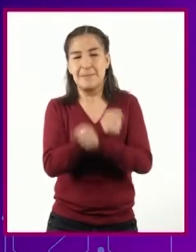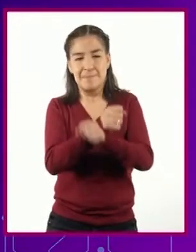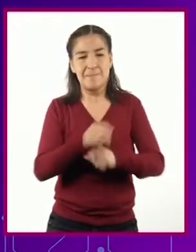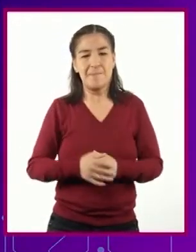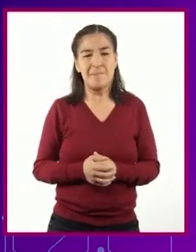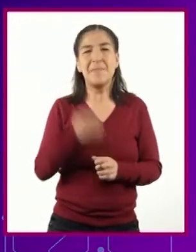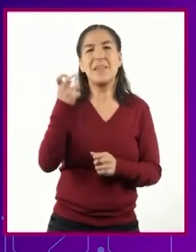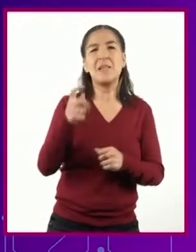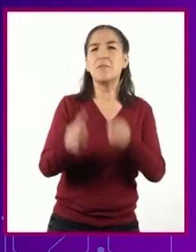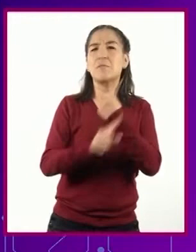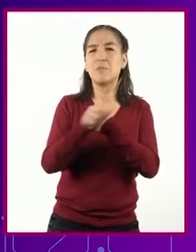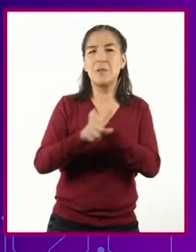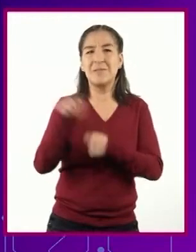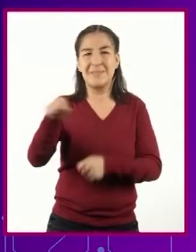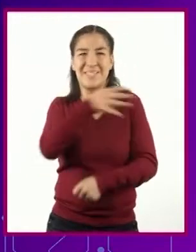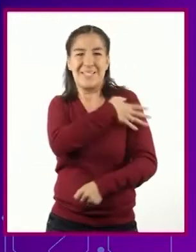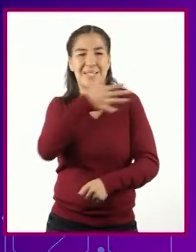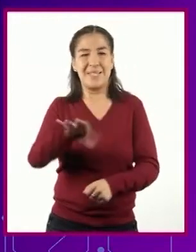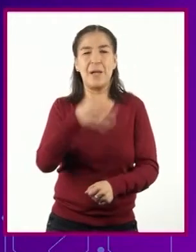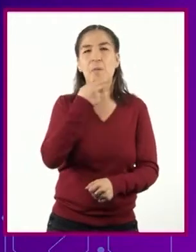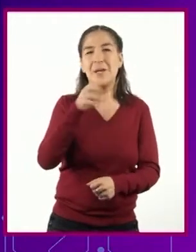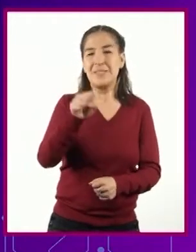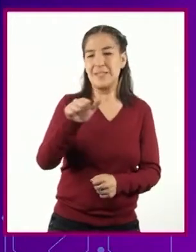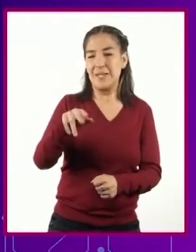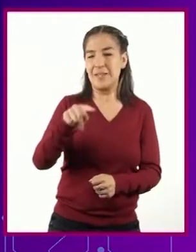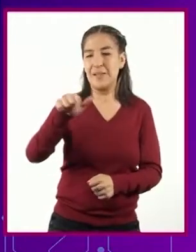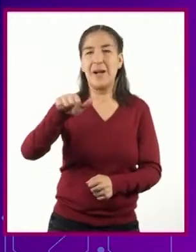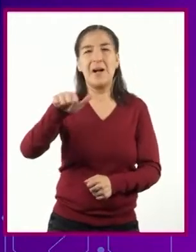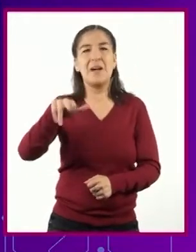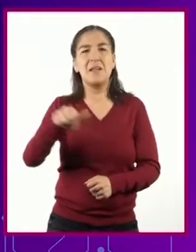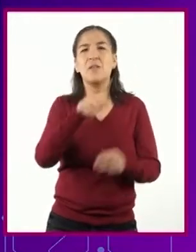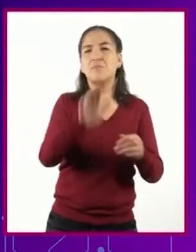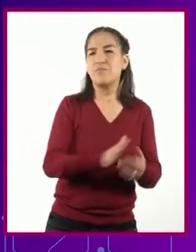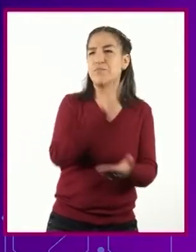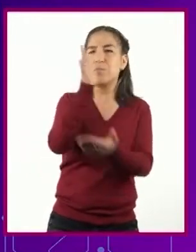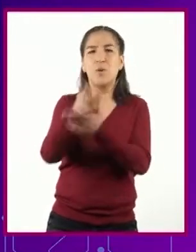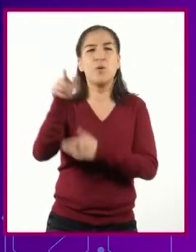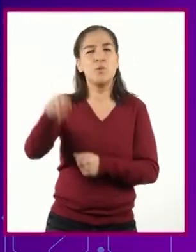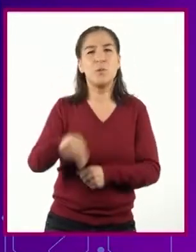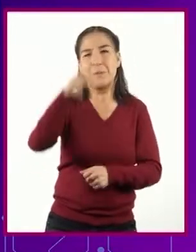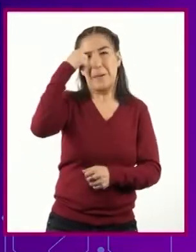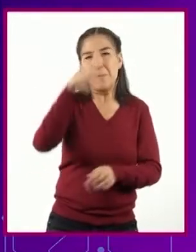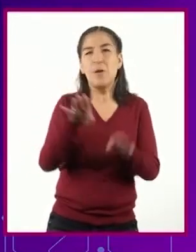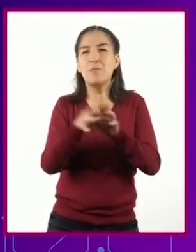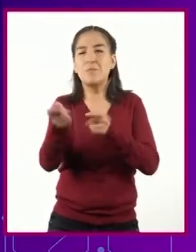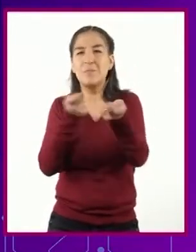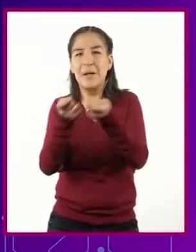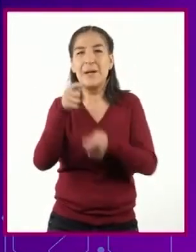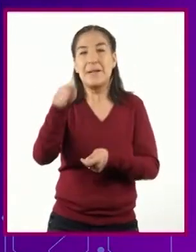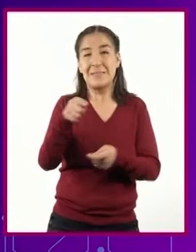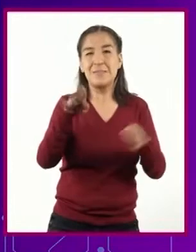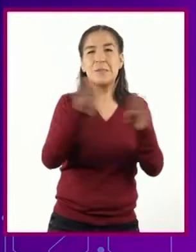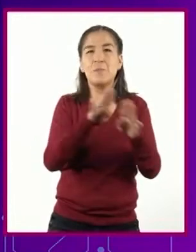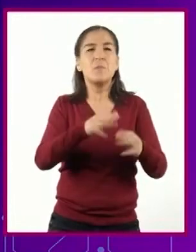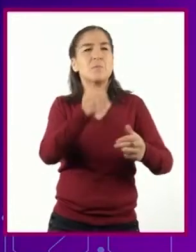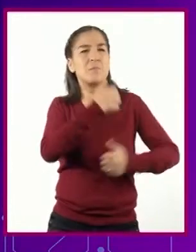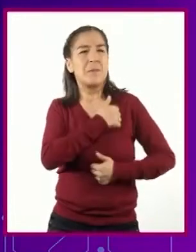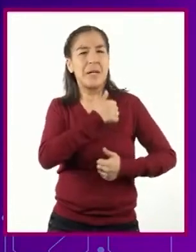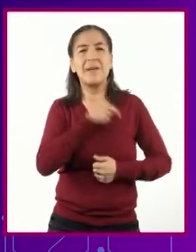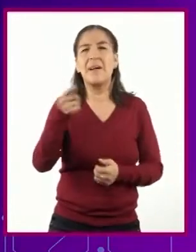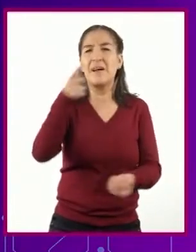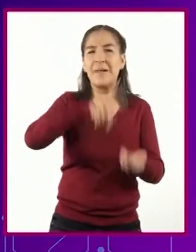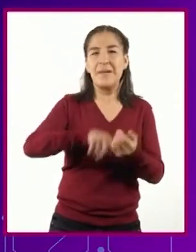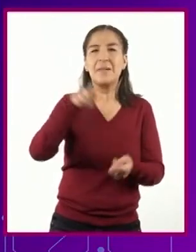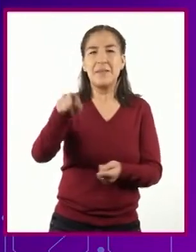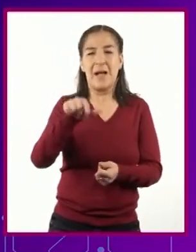estos acontecimientos, el general Santa Anna se dirigió hacia el norte para contener a los separatistas. En esta campaña militar resaltan las batallas